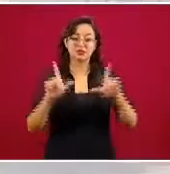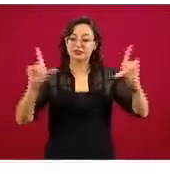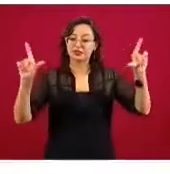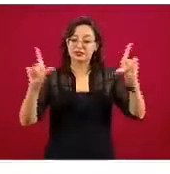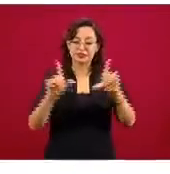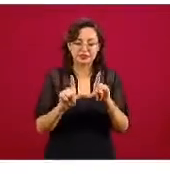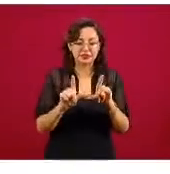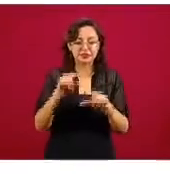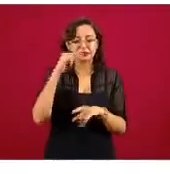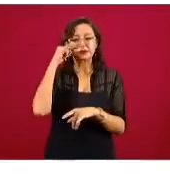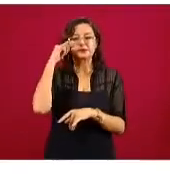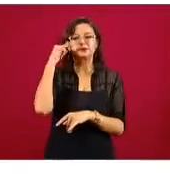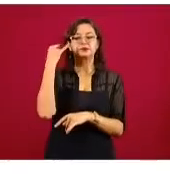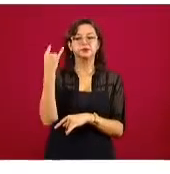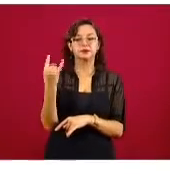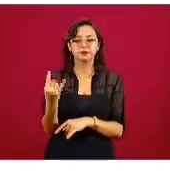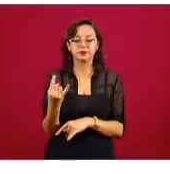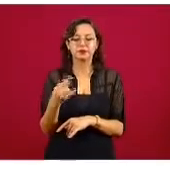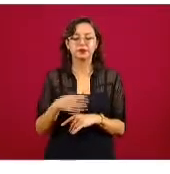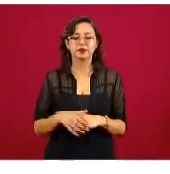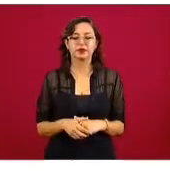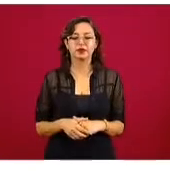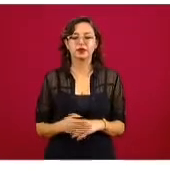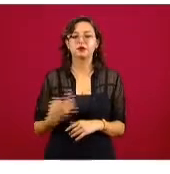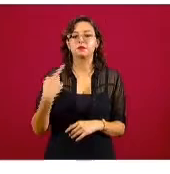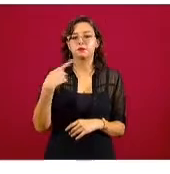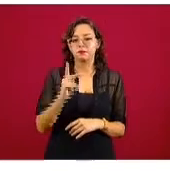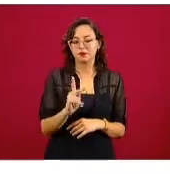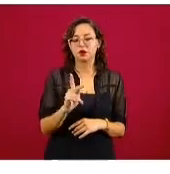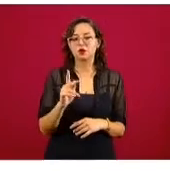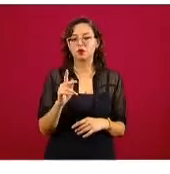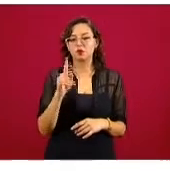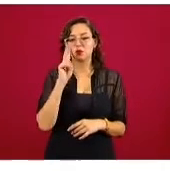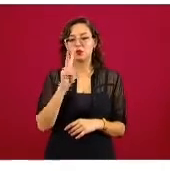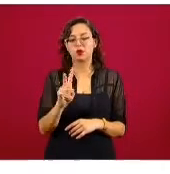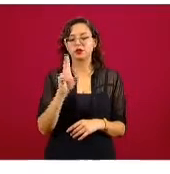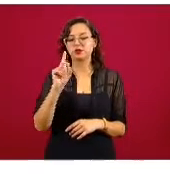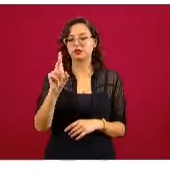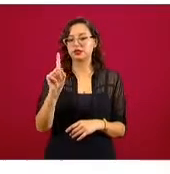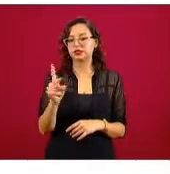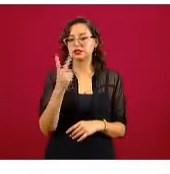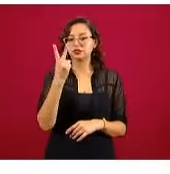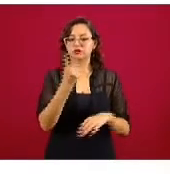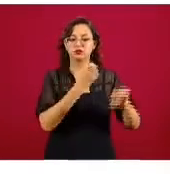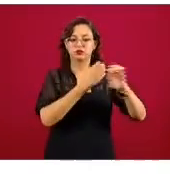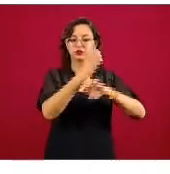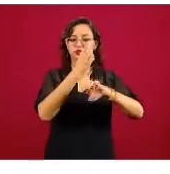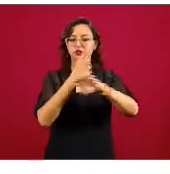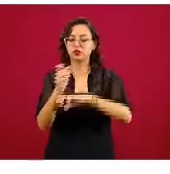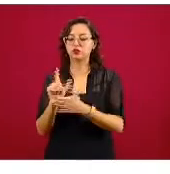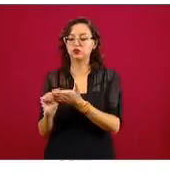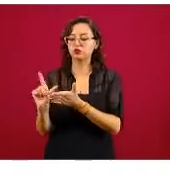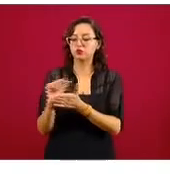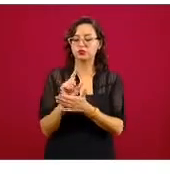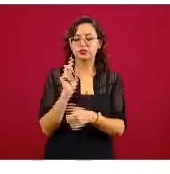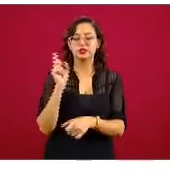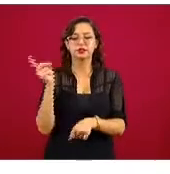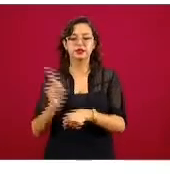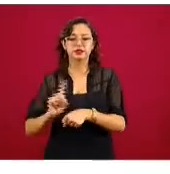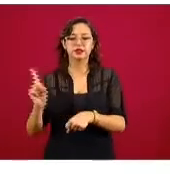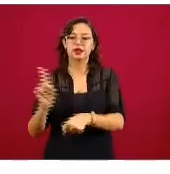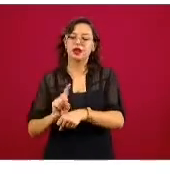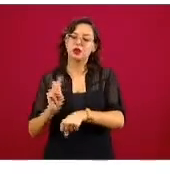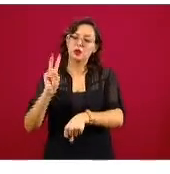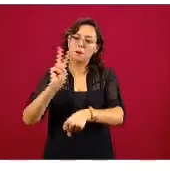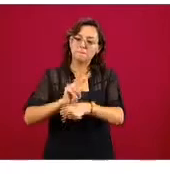pequeñas para que se distingan a qué corresponden, pero son los 32 estados, y este es un monitoreo diario de movilidad, y